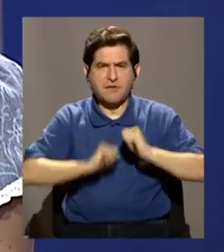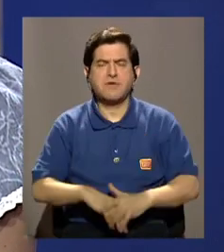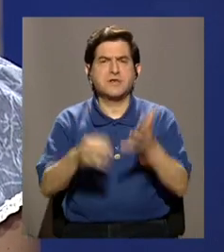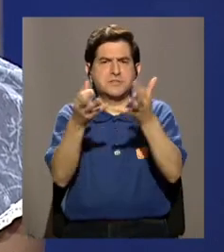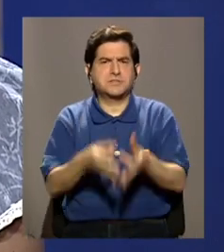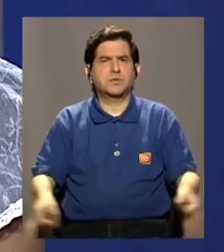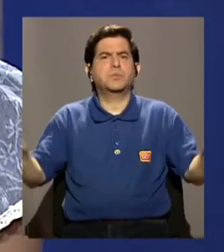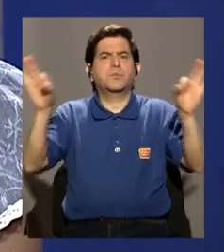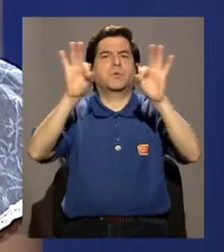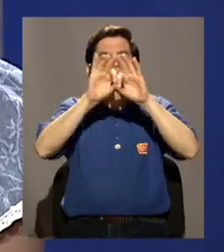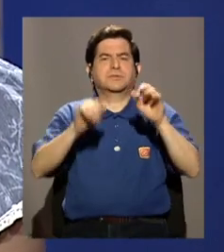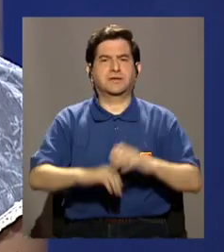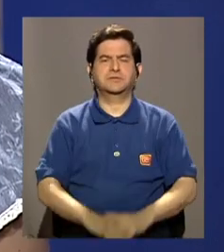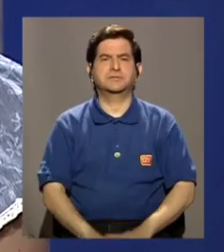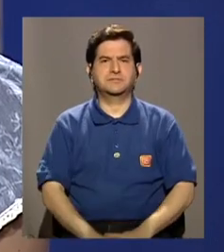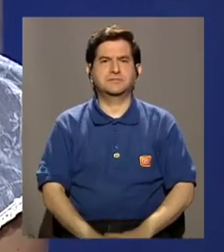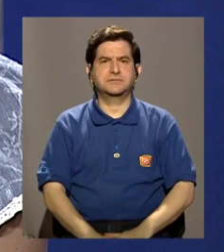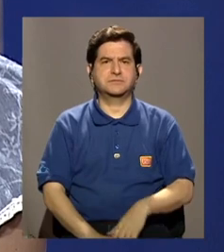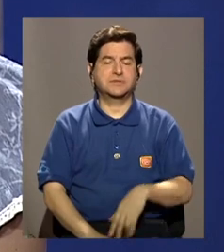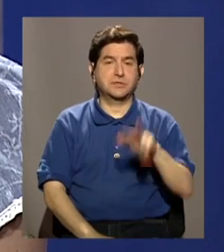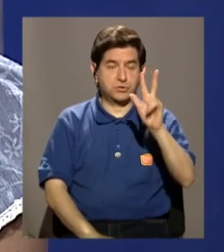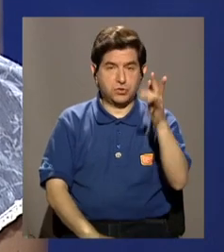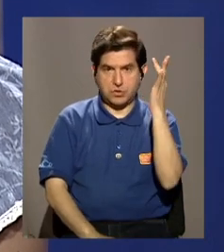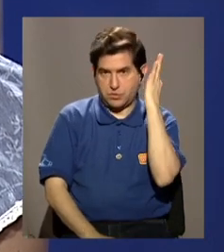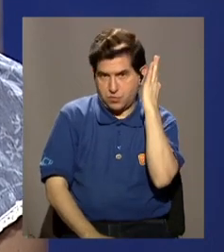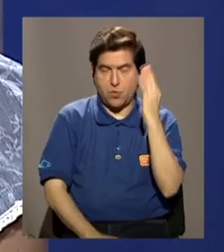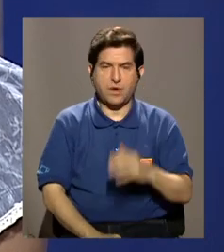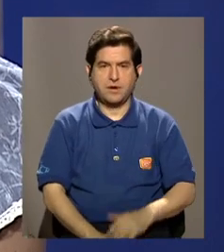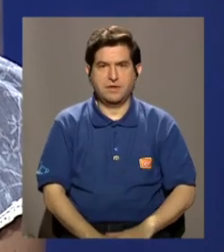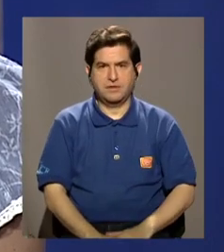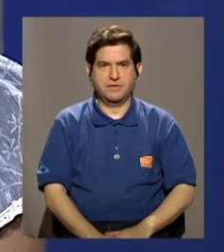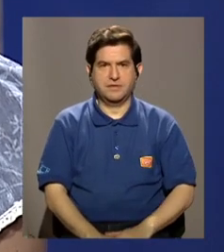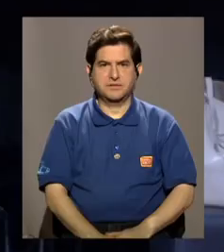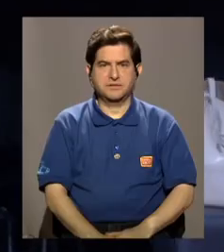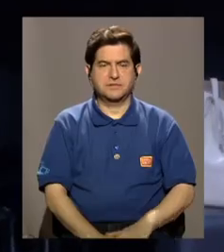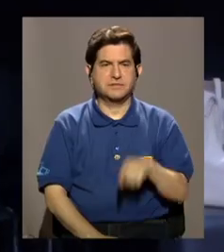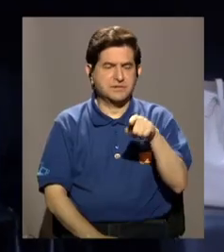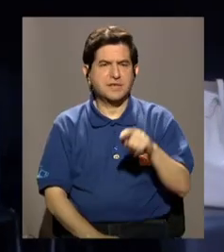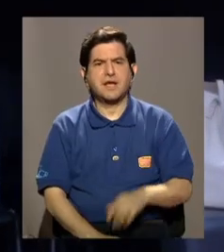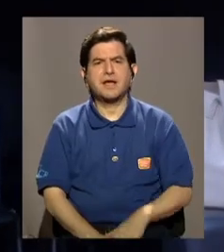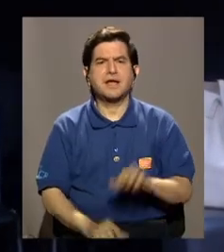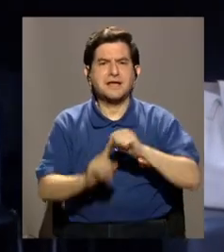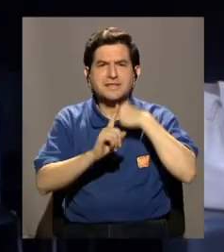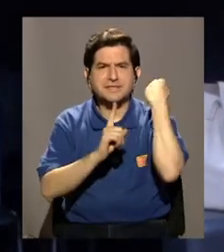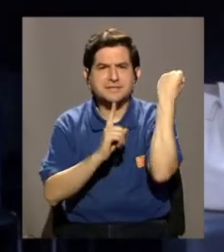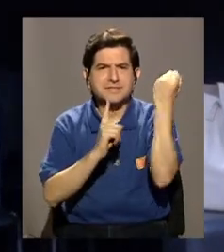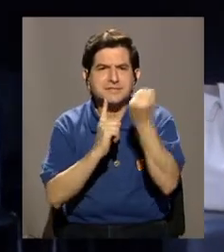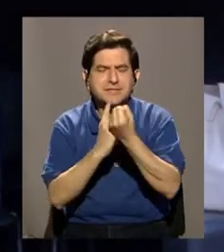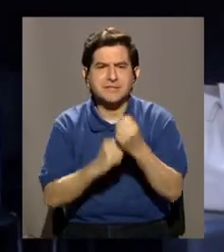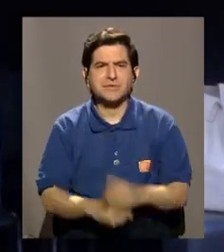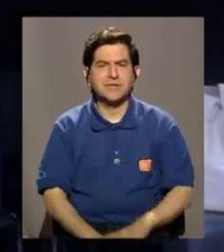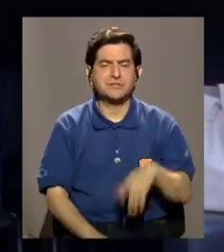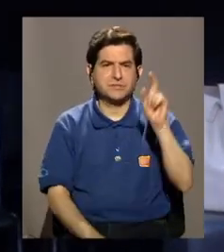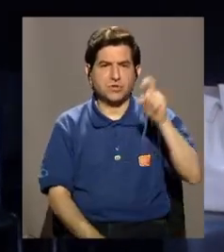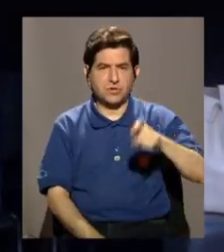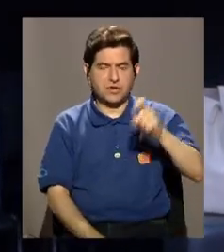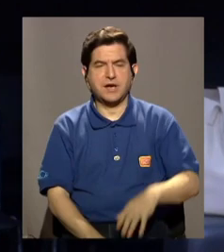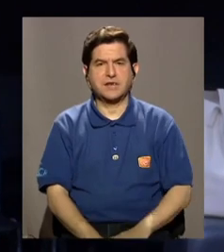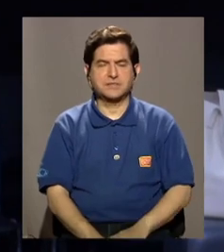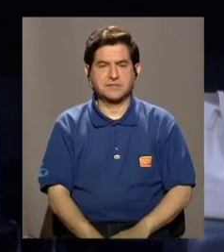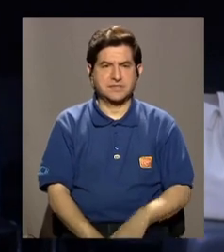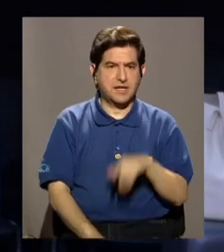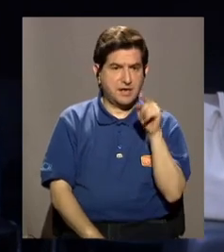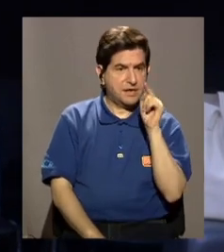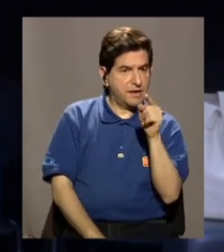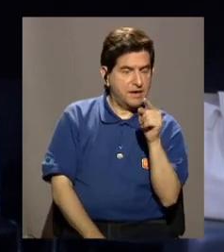reflexivo importante son estas tres mujeres que se encuentran en una situación donde deben